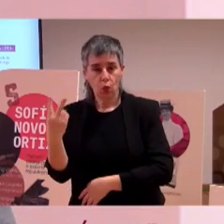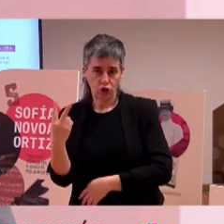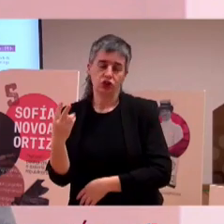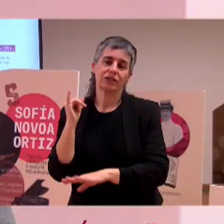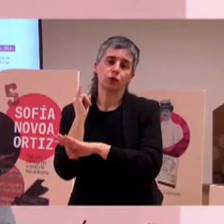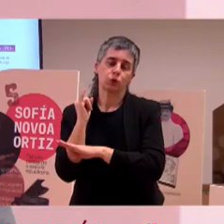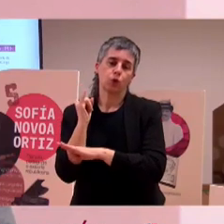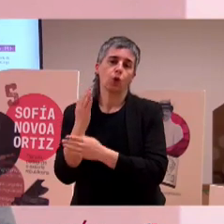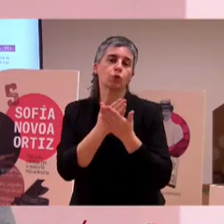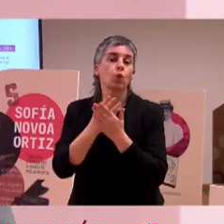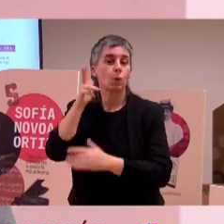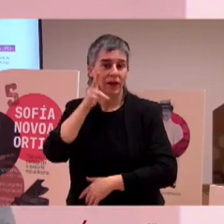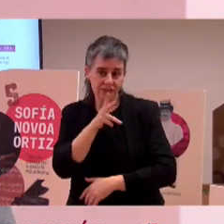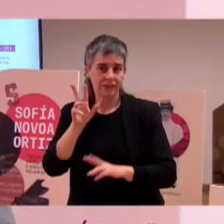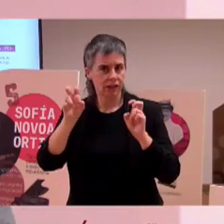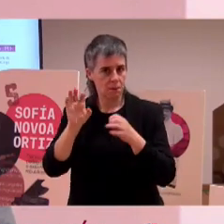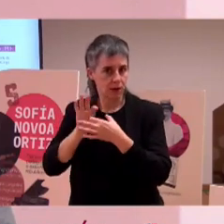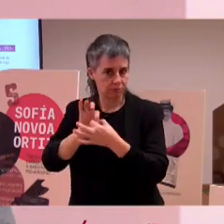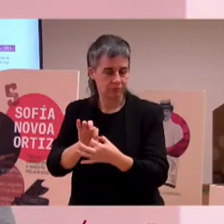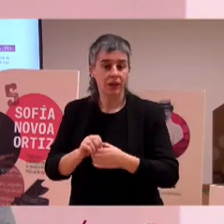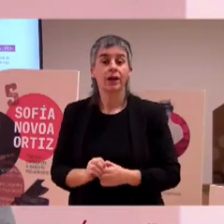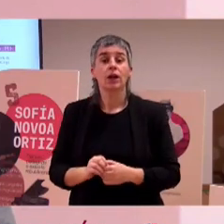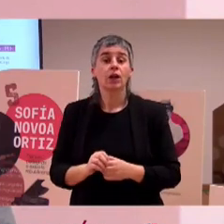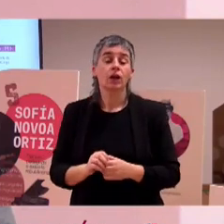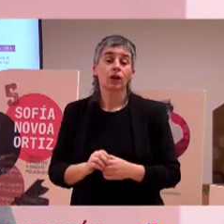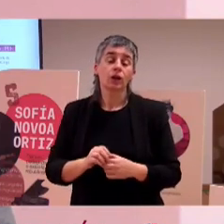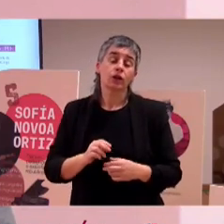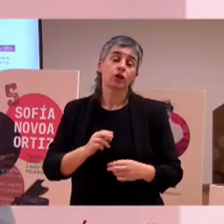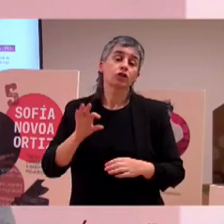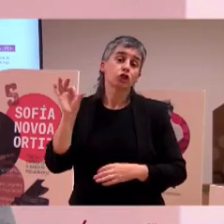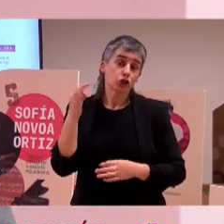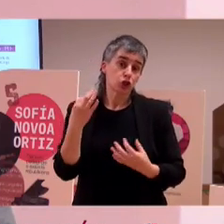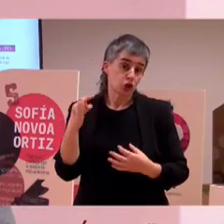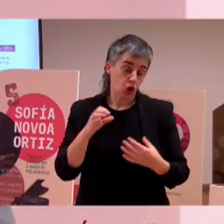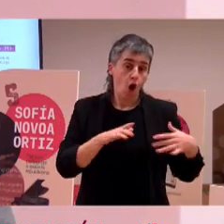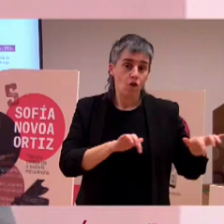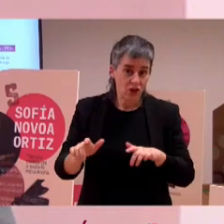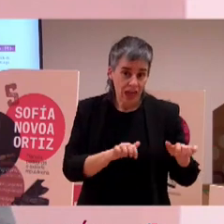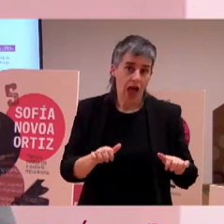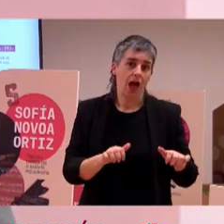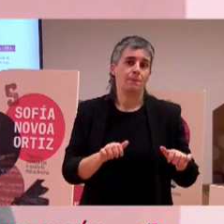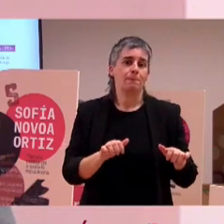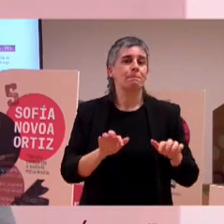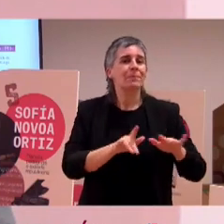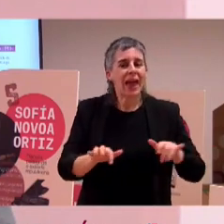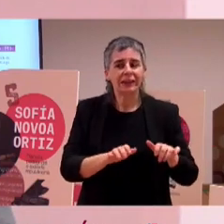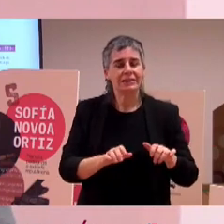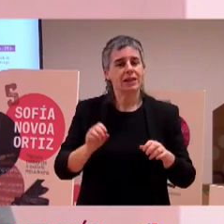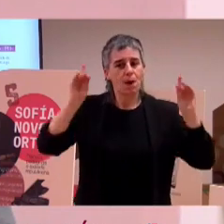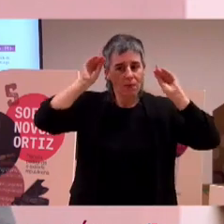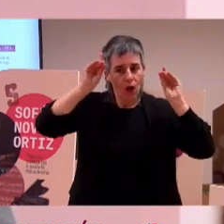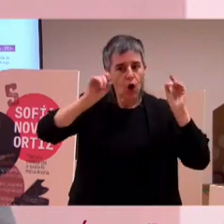Vigueses alrededor desta temática, un é Sofía Novoa Ortiz, pianista, pedagoga e exiliada, e outro